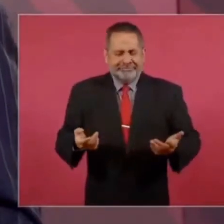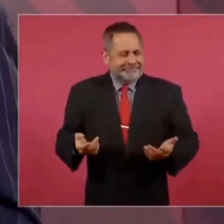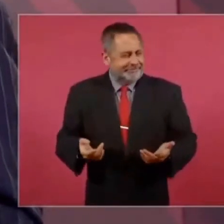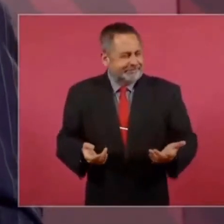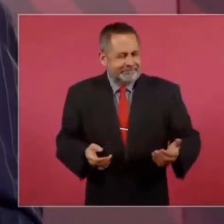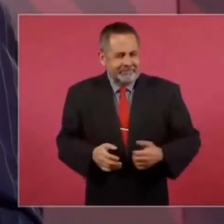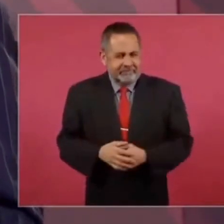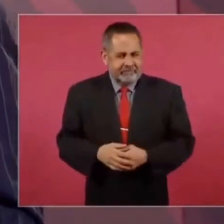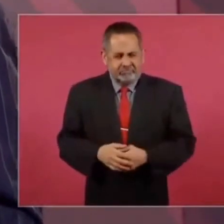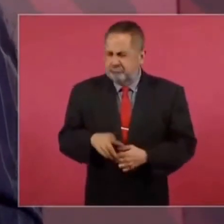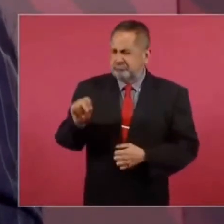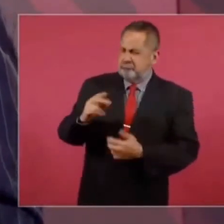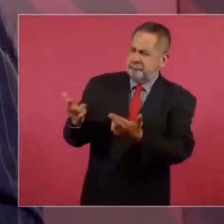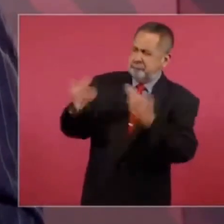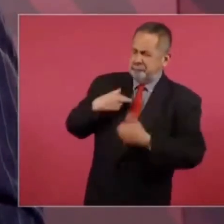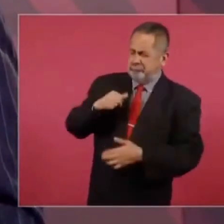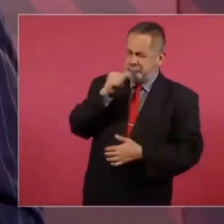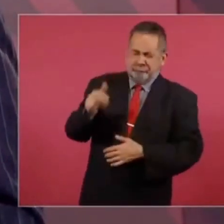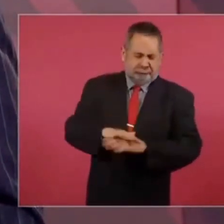No me regalan nada.